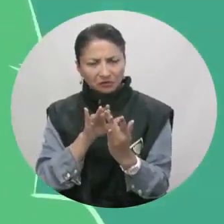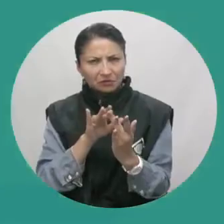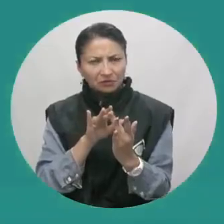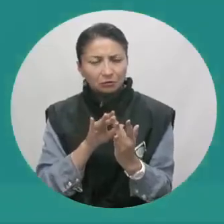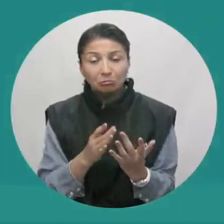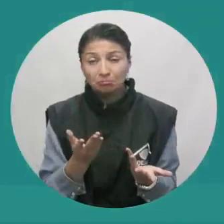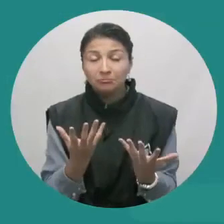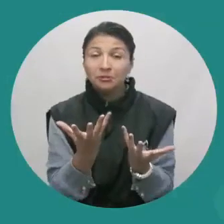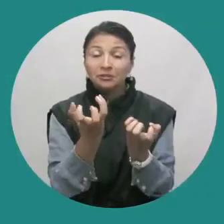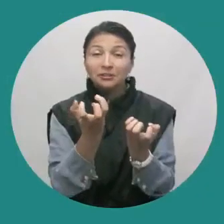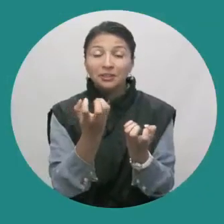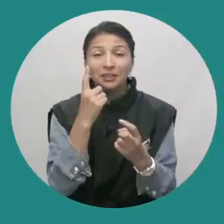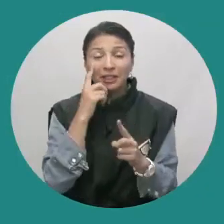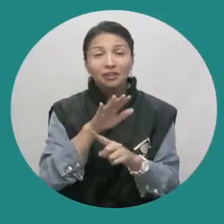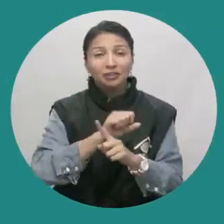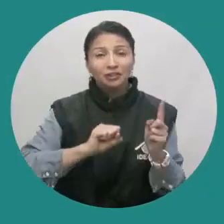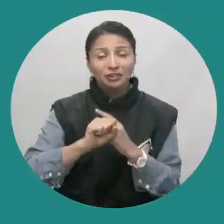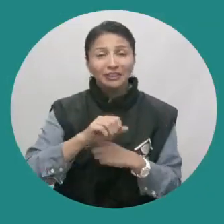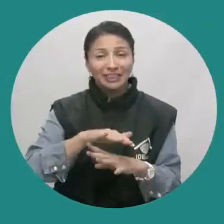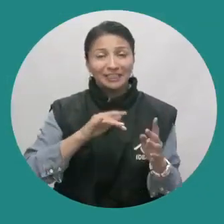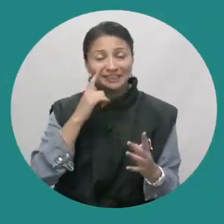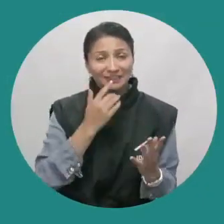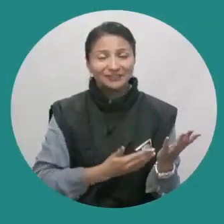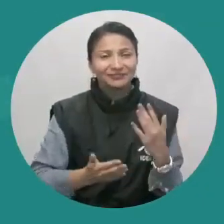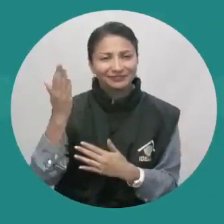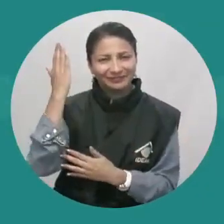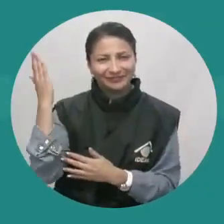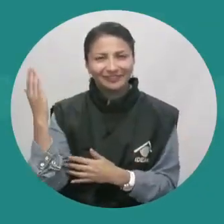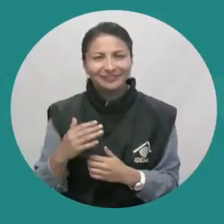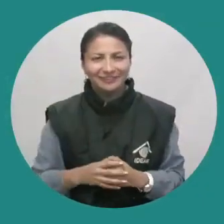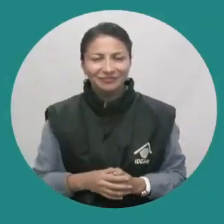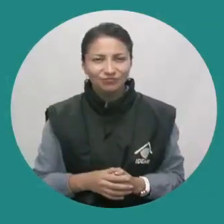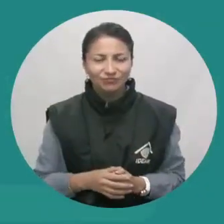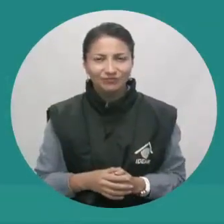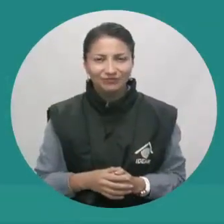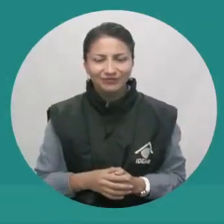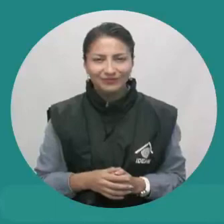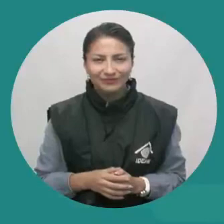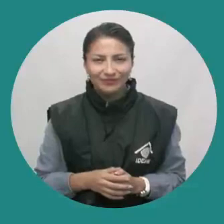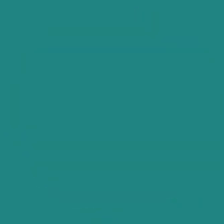recomendaciones y muchas opciones de interacción. Síganos a través de nuestras redes sociales.